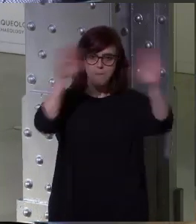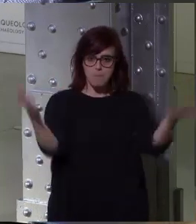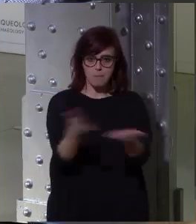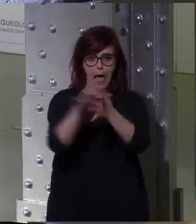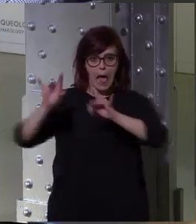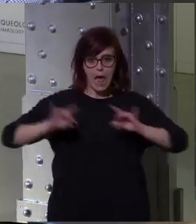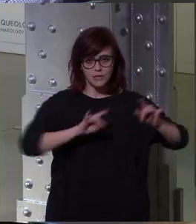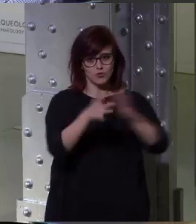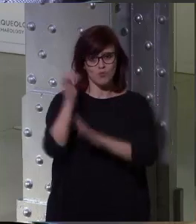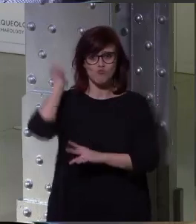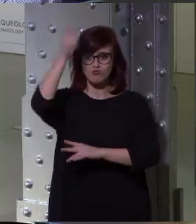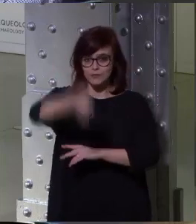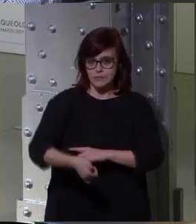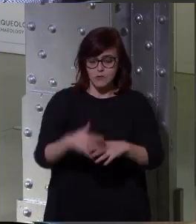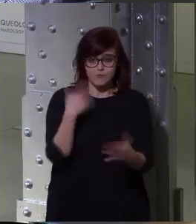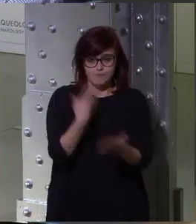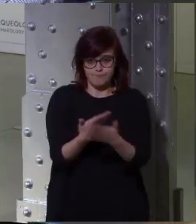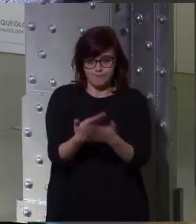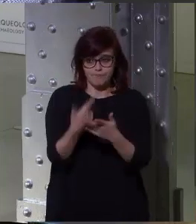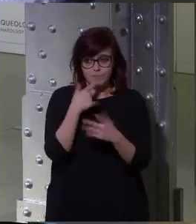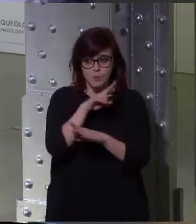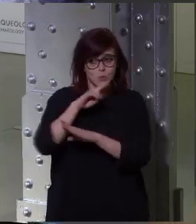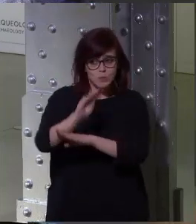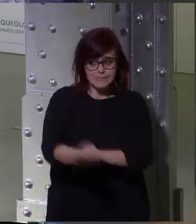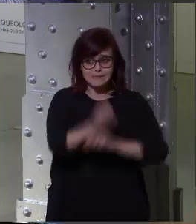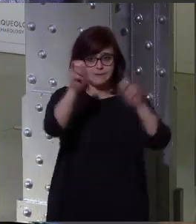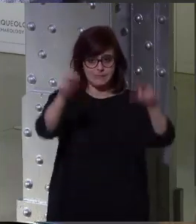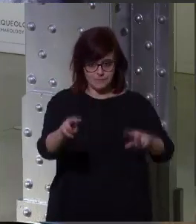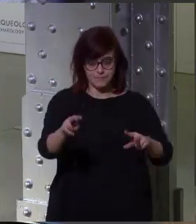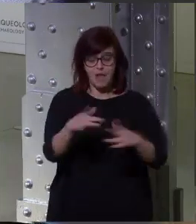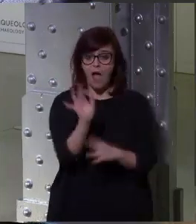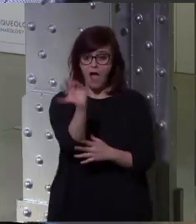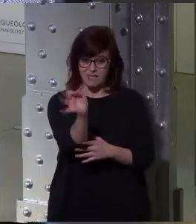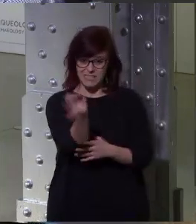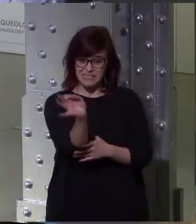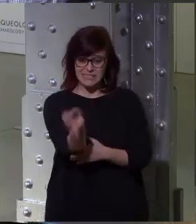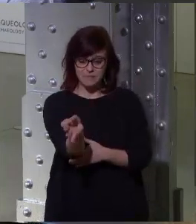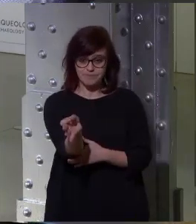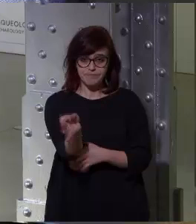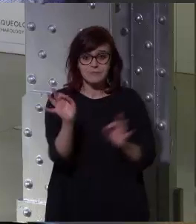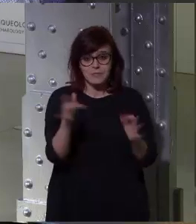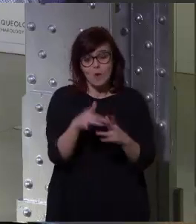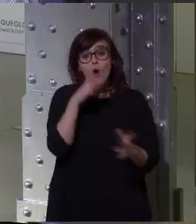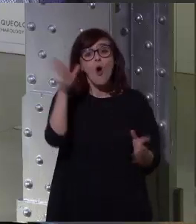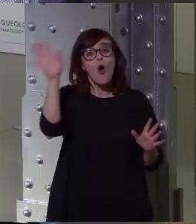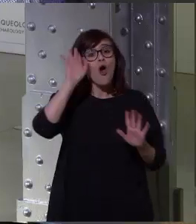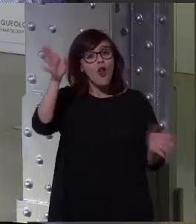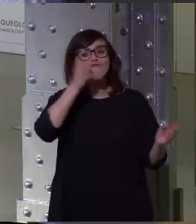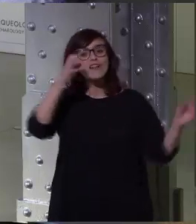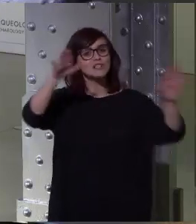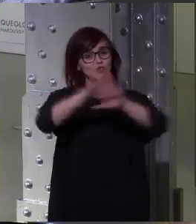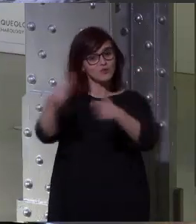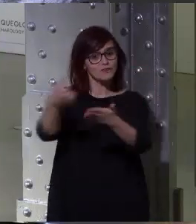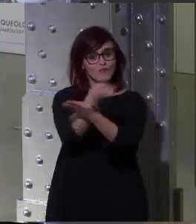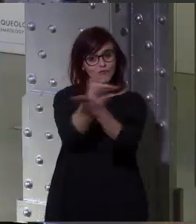planeta que durante tantos años nos ha estado mostrando, ¿no? Sí, así es. Bueno, buenas noches a